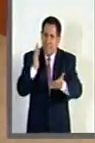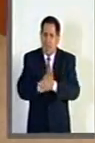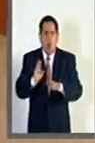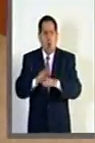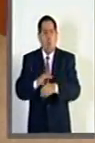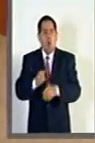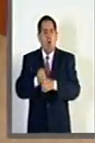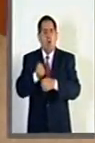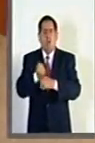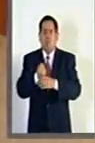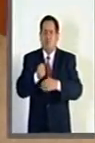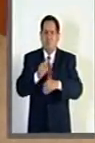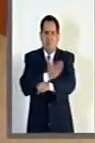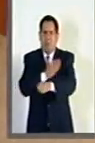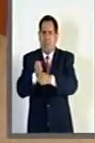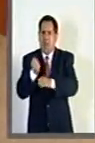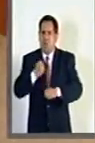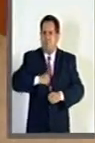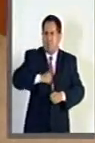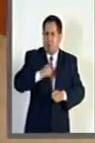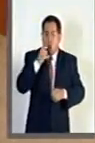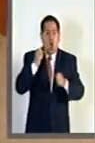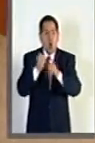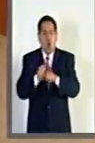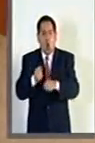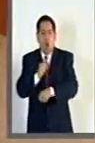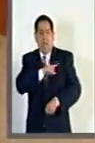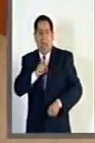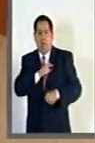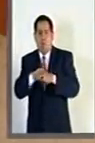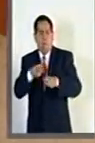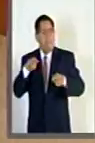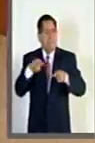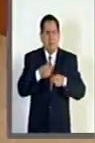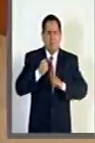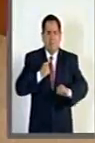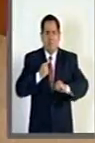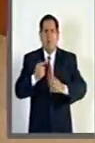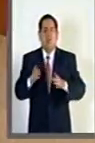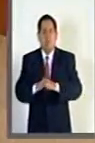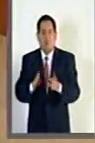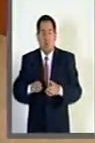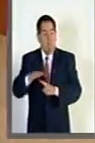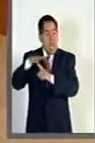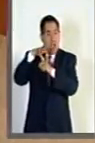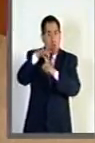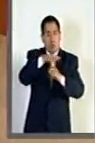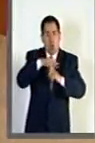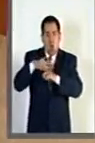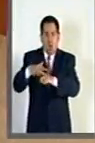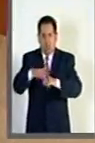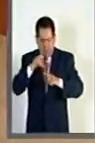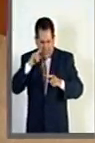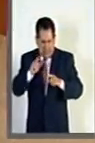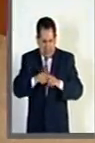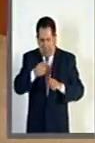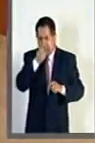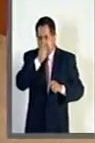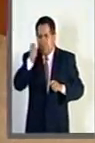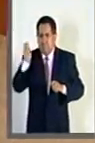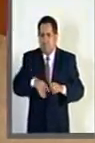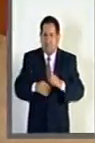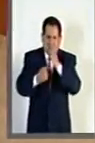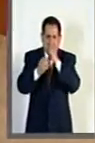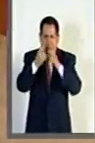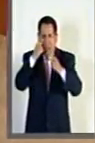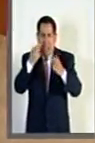con clavos para reprimir una movilización? ¿Cómo es posible que desde helicópteros estemos aventando con gas pimienta a